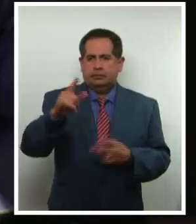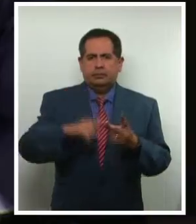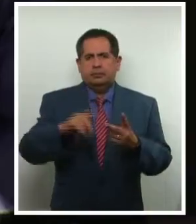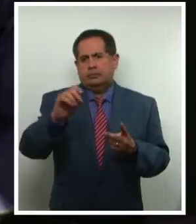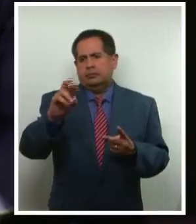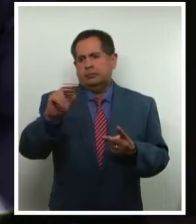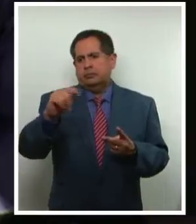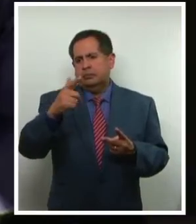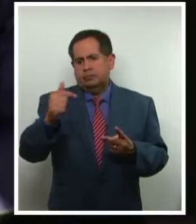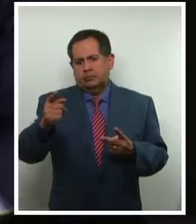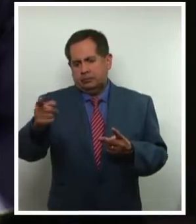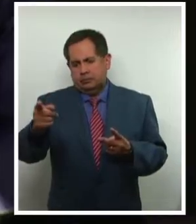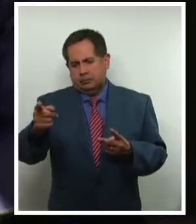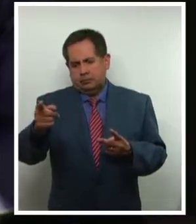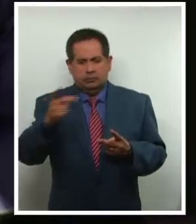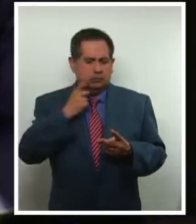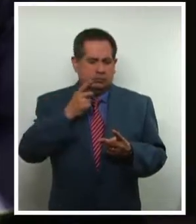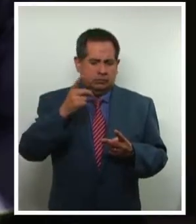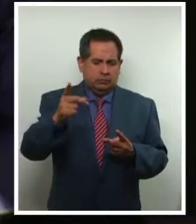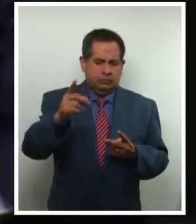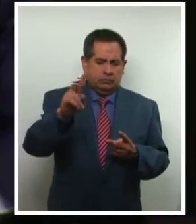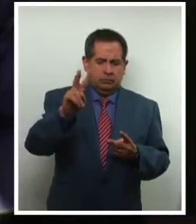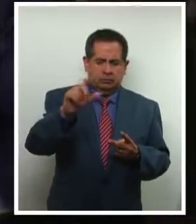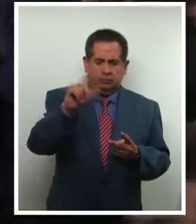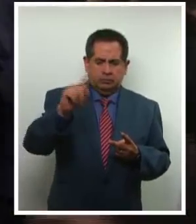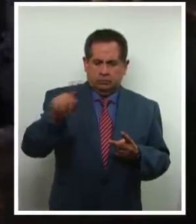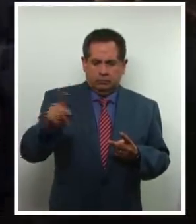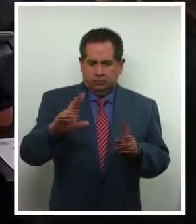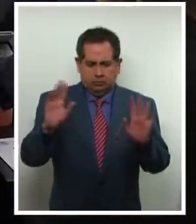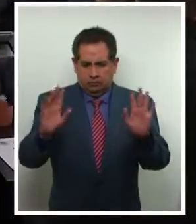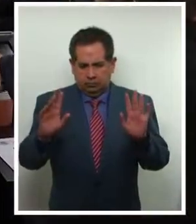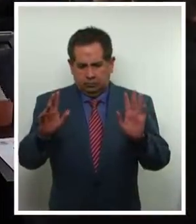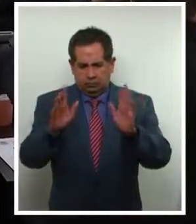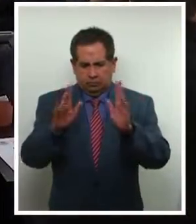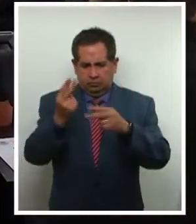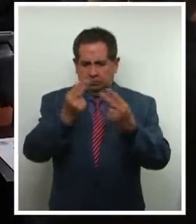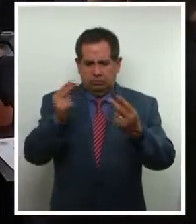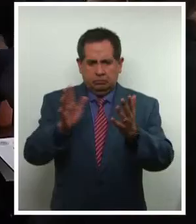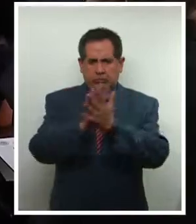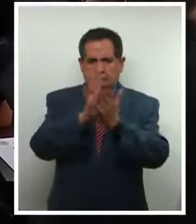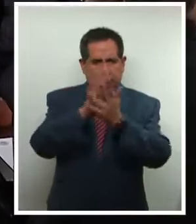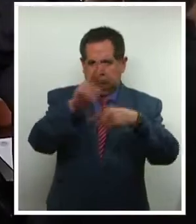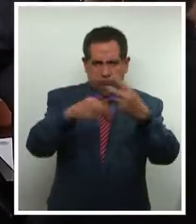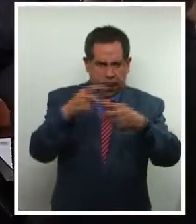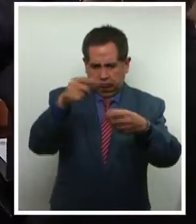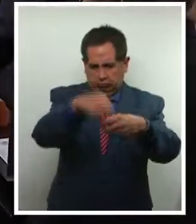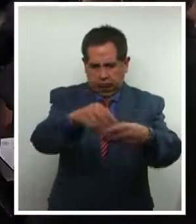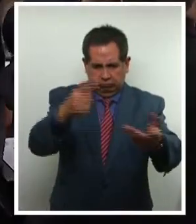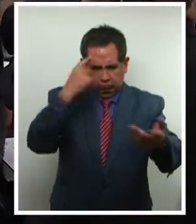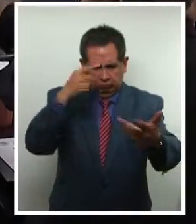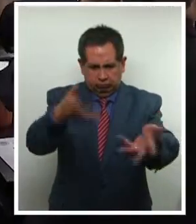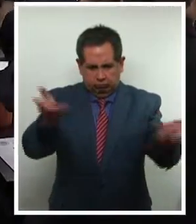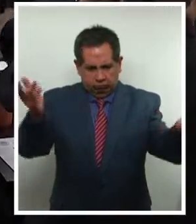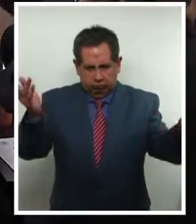Ortega, al señor Velasco, que no tiene nada que hacer ahí en esa discusión,